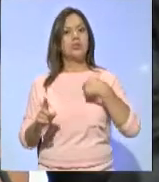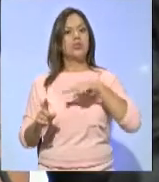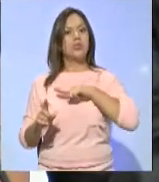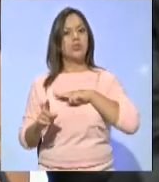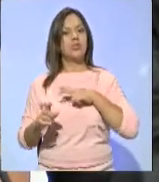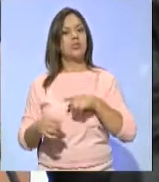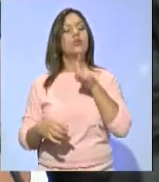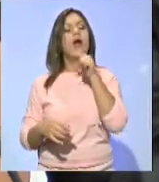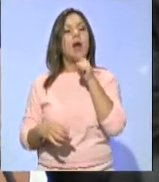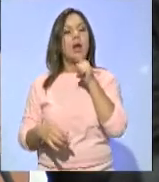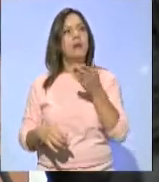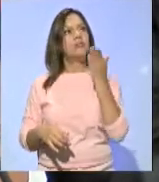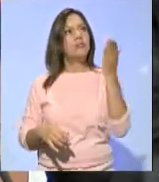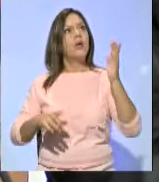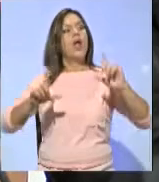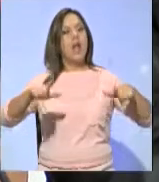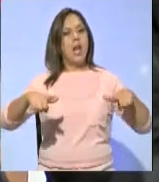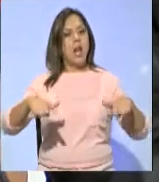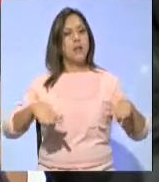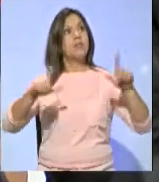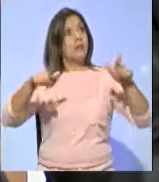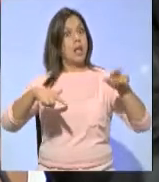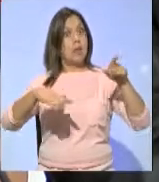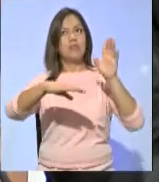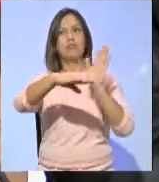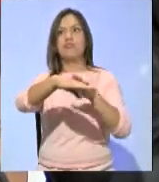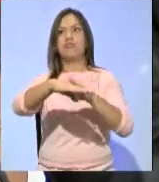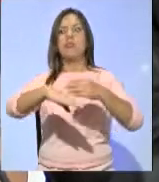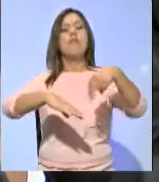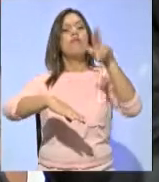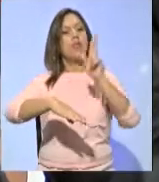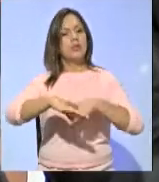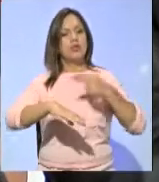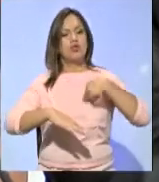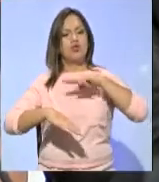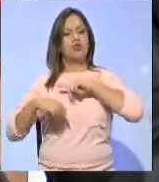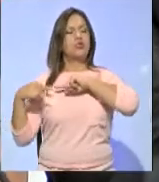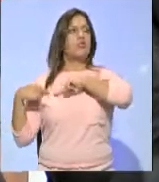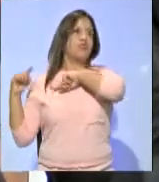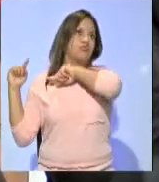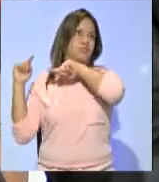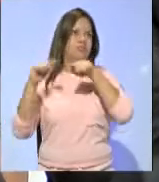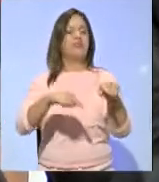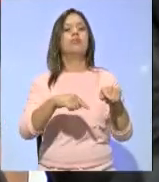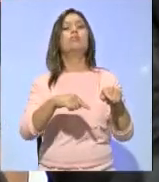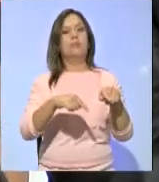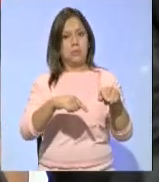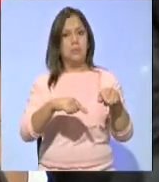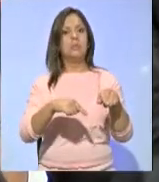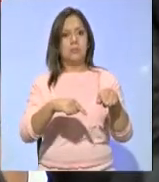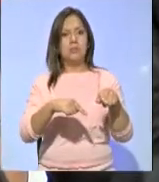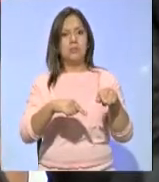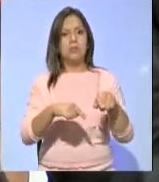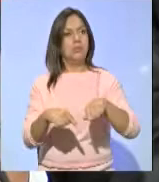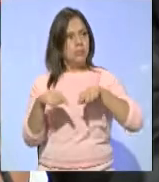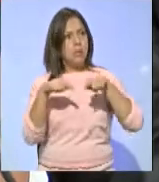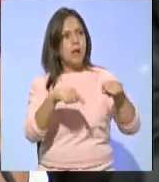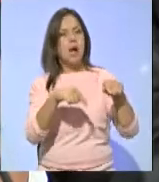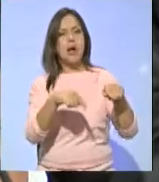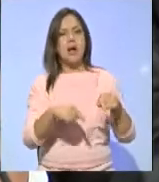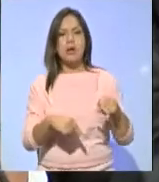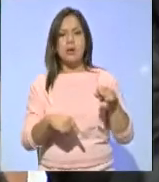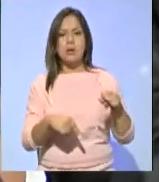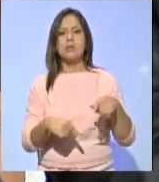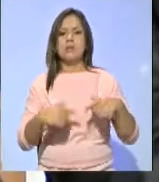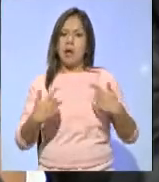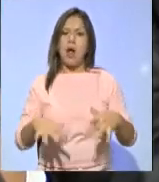es a él. Cuando él convoque una convención nacional, nosotros estaremos ahí presentes para dar aval a algo